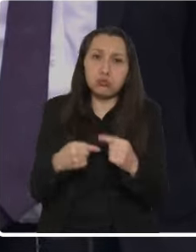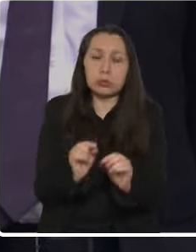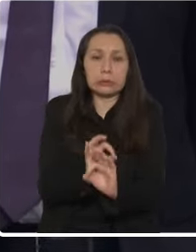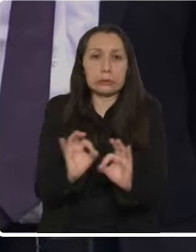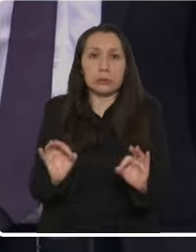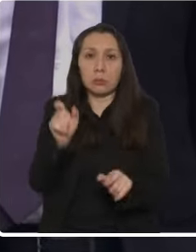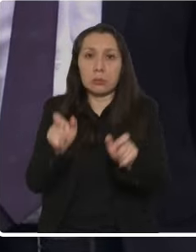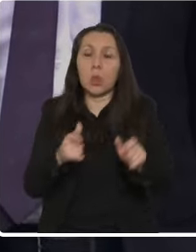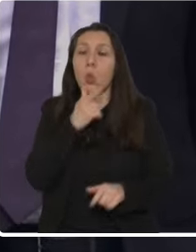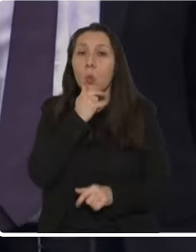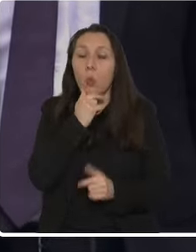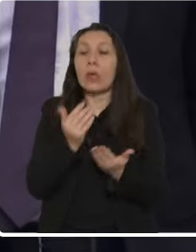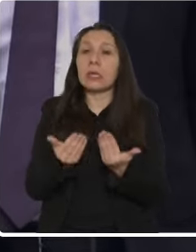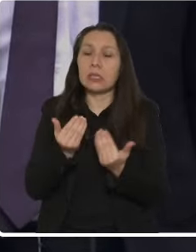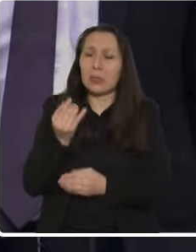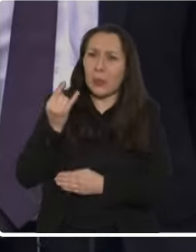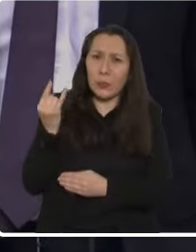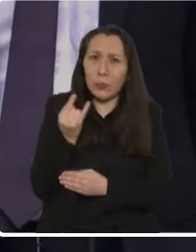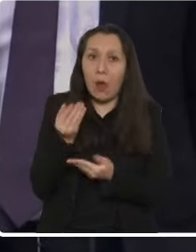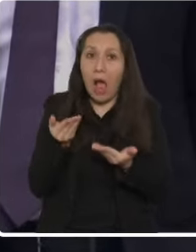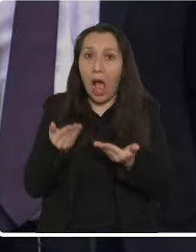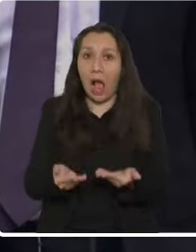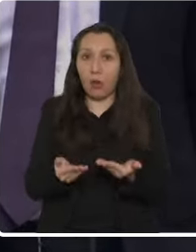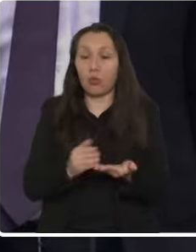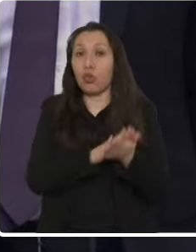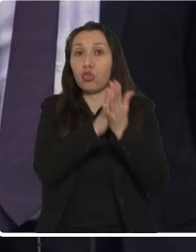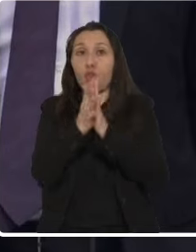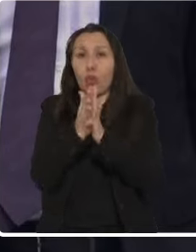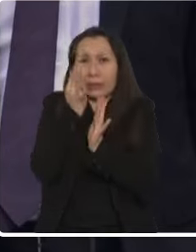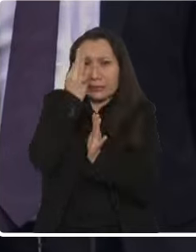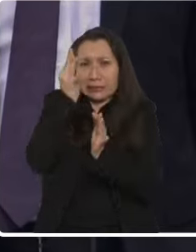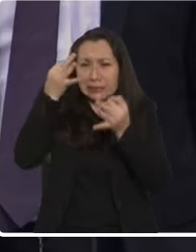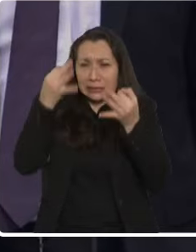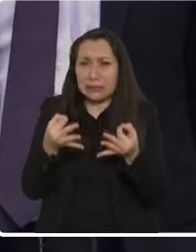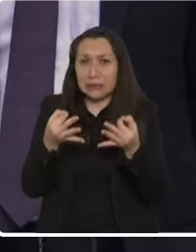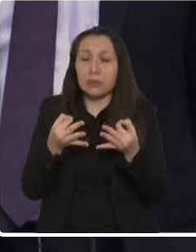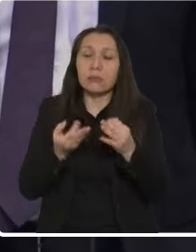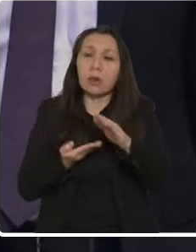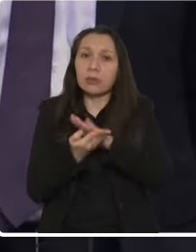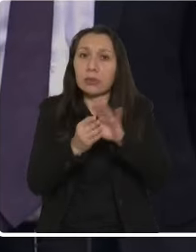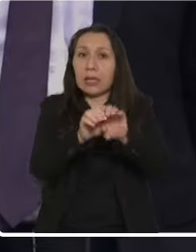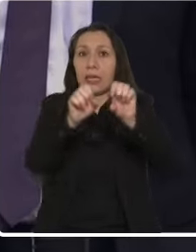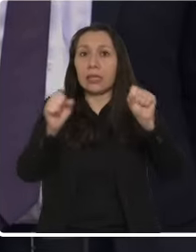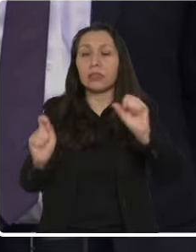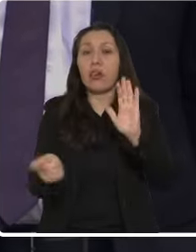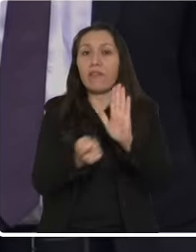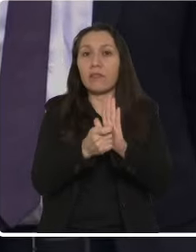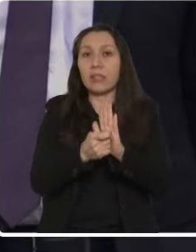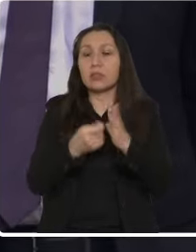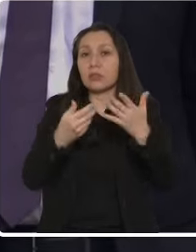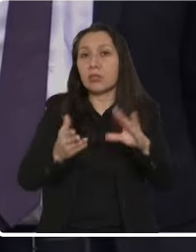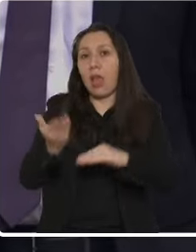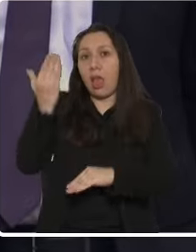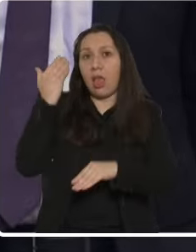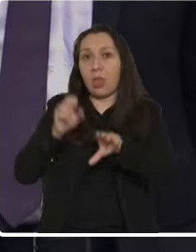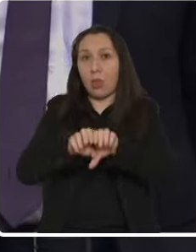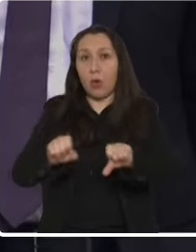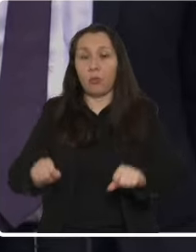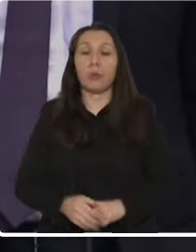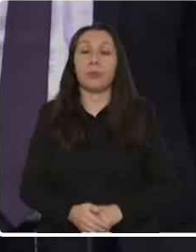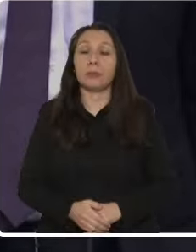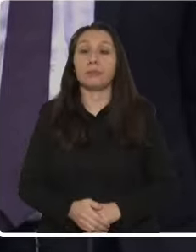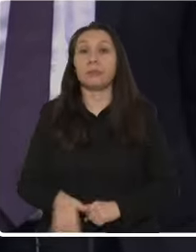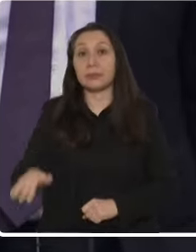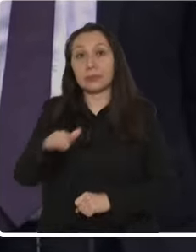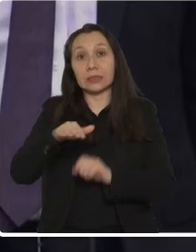va a dudar que es necesaria una urgencia de este tipo, con todo lo excepcional que es, para despacharlo dentro de las fechas comprometidas. En el